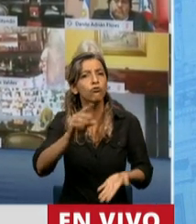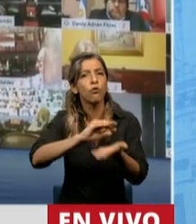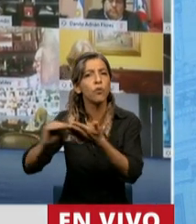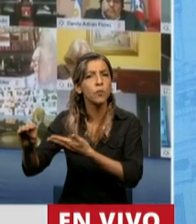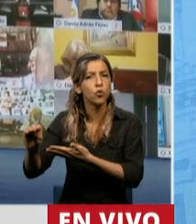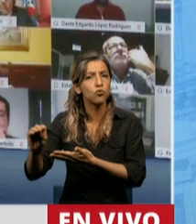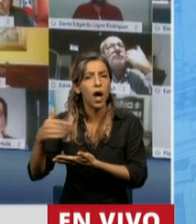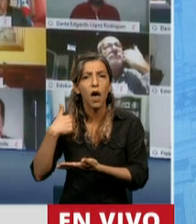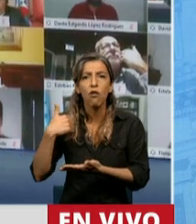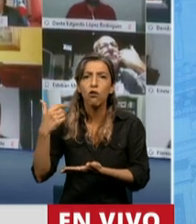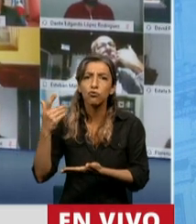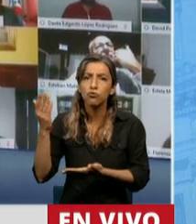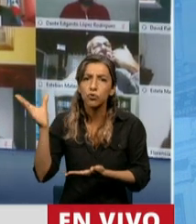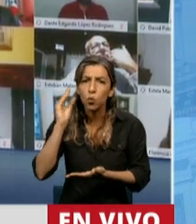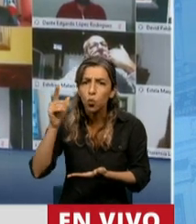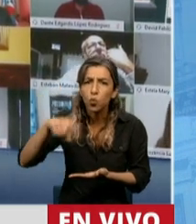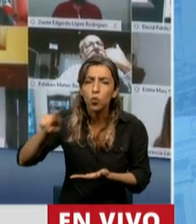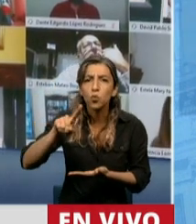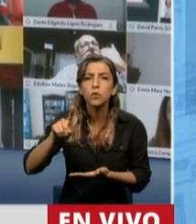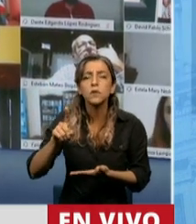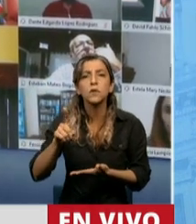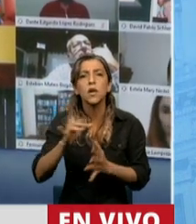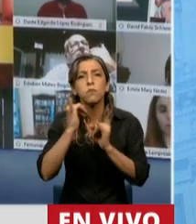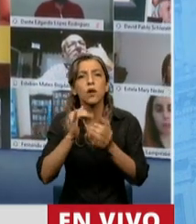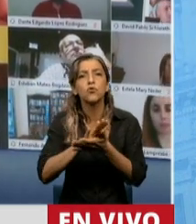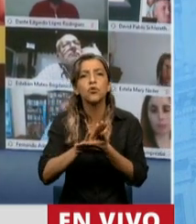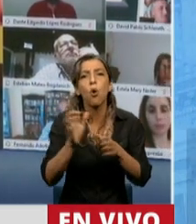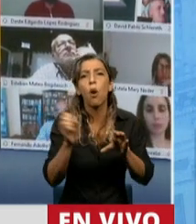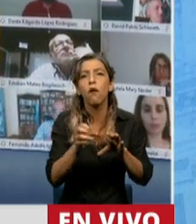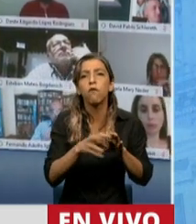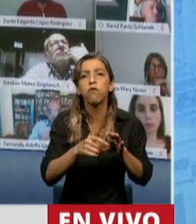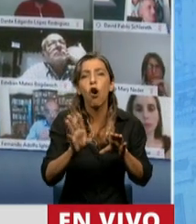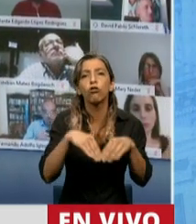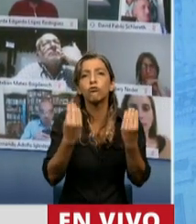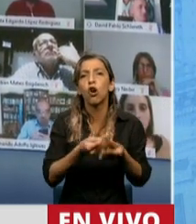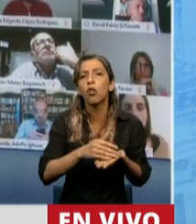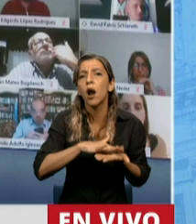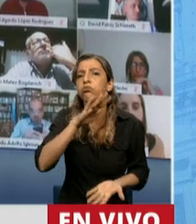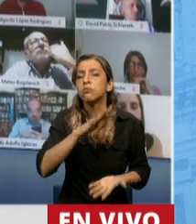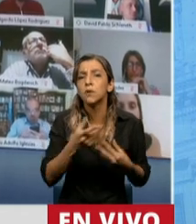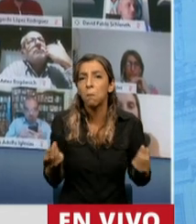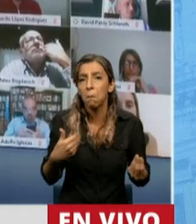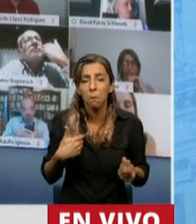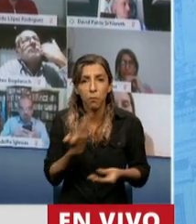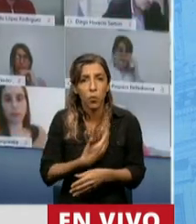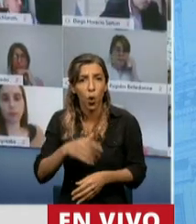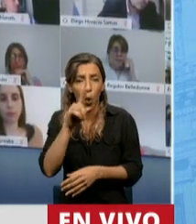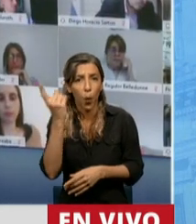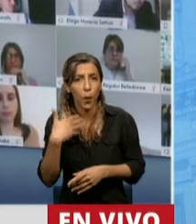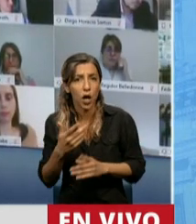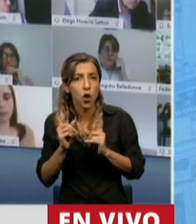del del monto del fondo este de un monto digamos se habla del monto del fondo cuando el gobierno acaba de aplicarle la misma